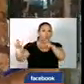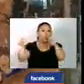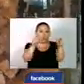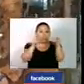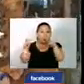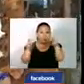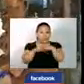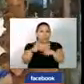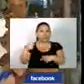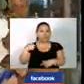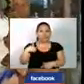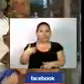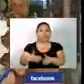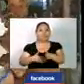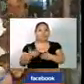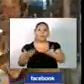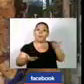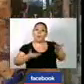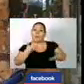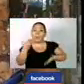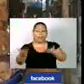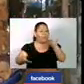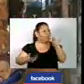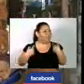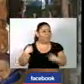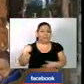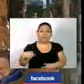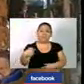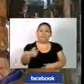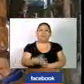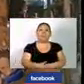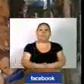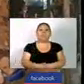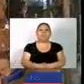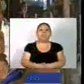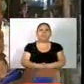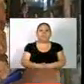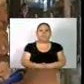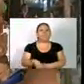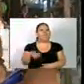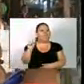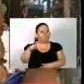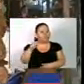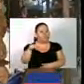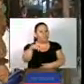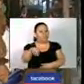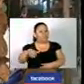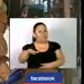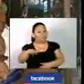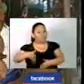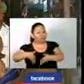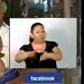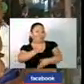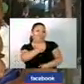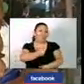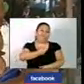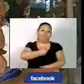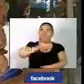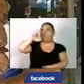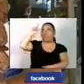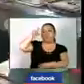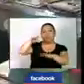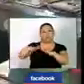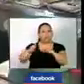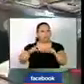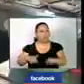y desde que me dediqué a vender carne solo carne hemos sido sufridas en esta calle pero gracias al señor aquí los tiene